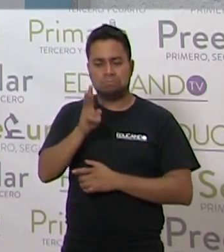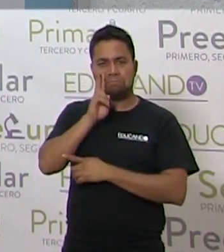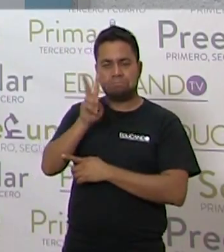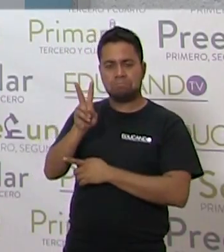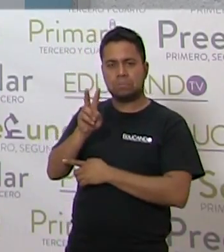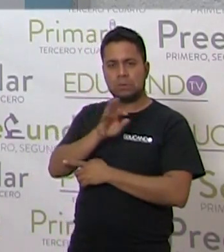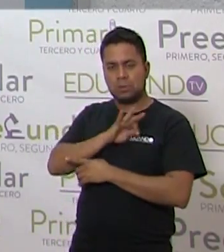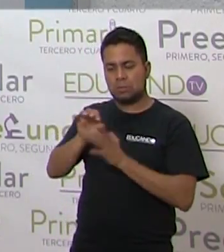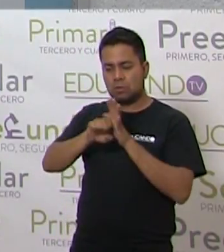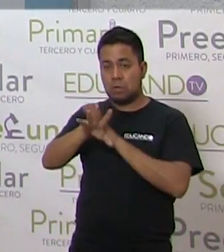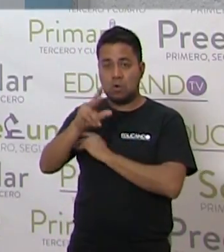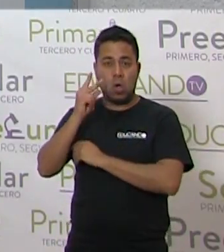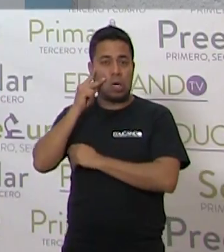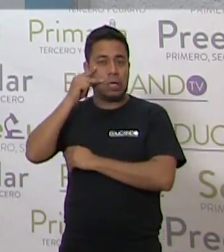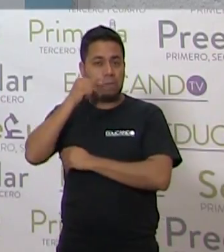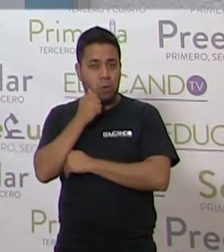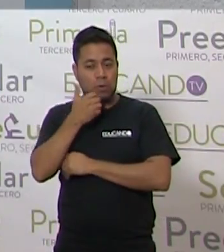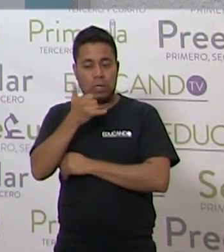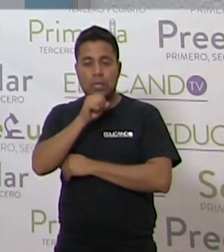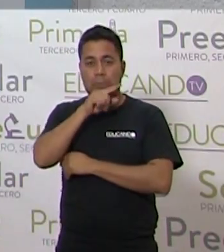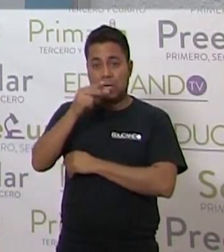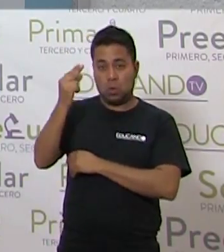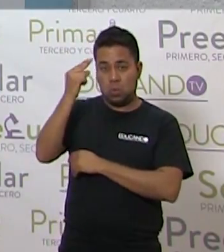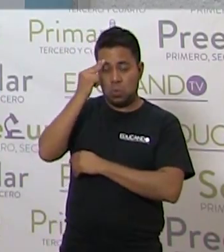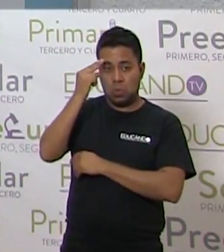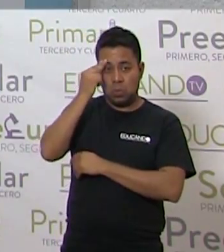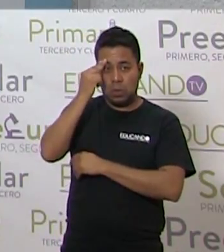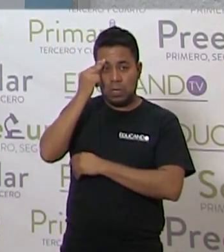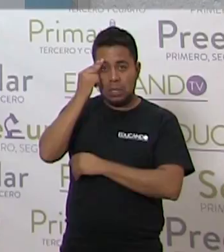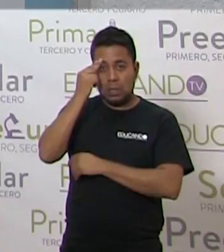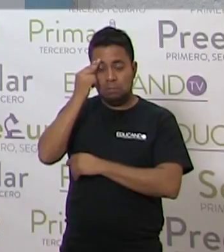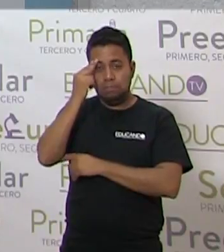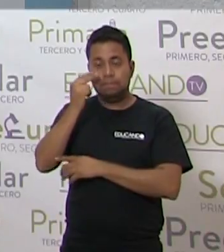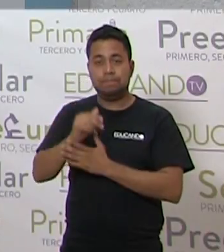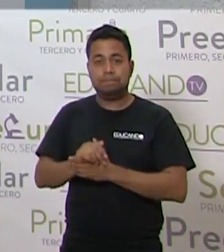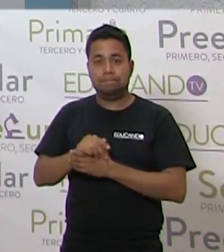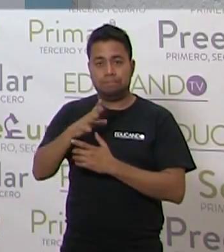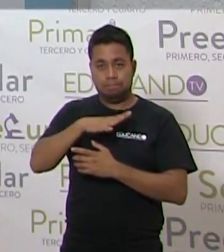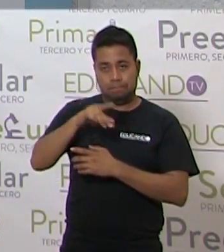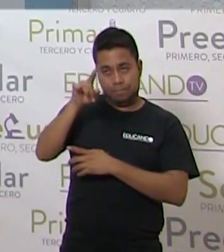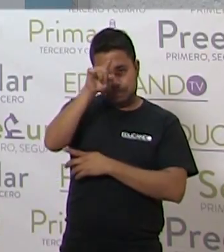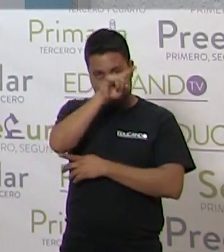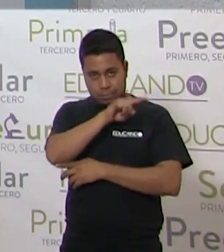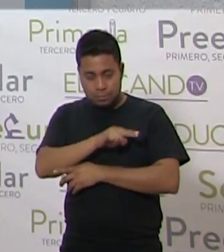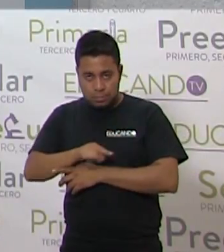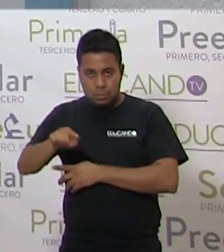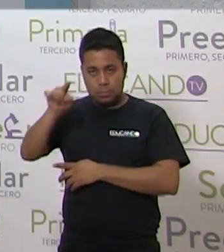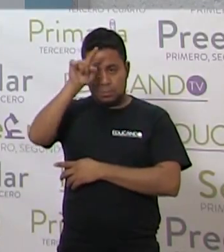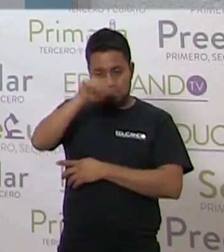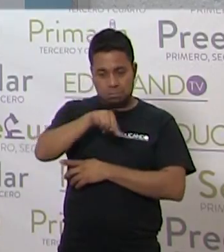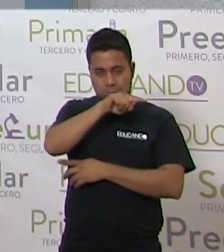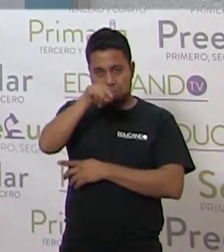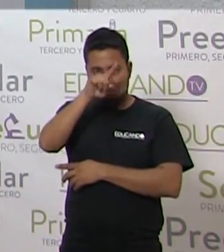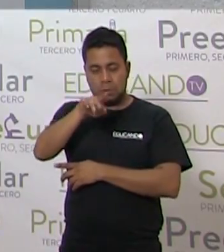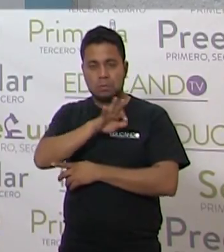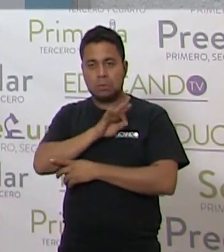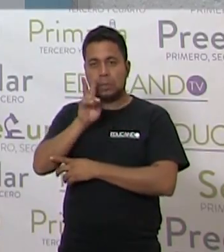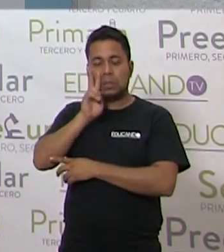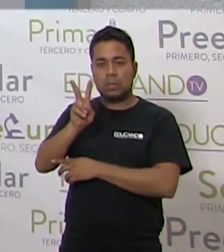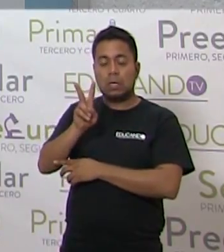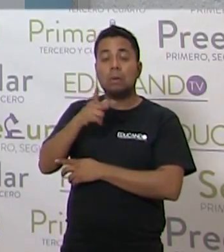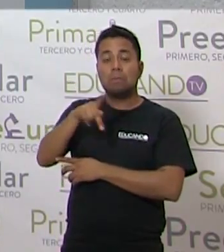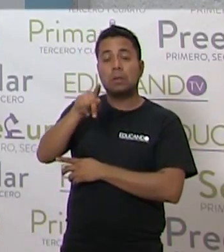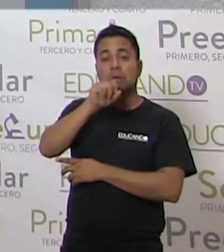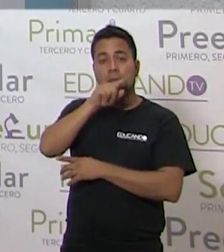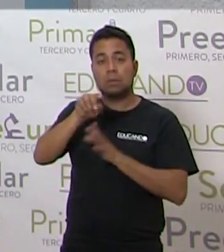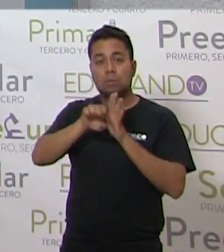la de limón y la de uva observando la la Gráfica podemos percatarnos de eso pero también